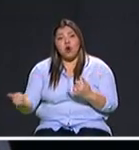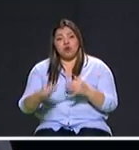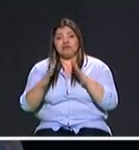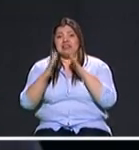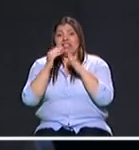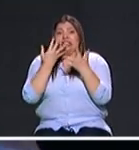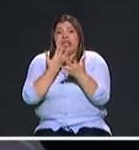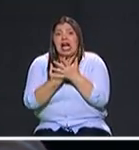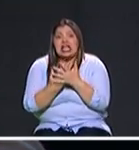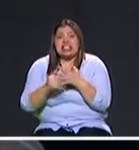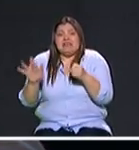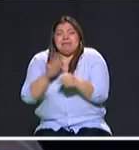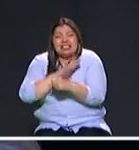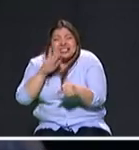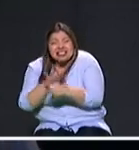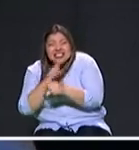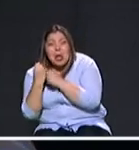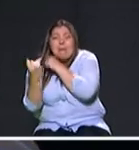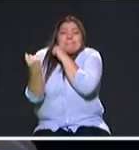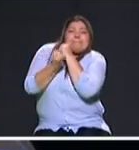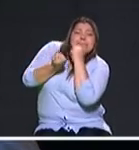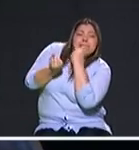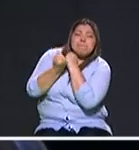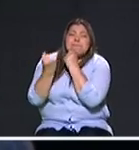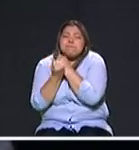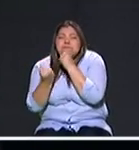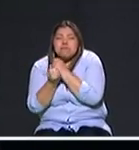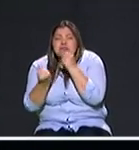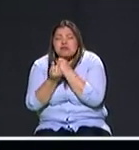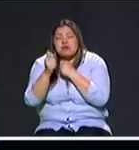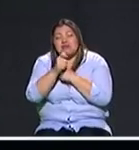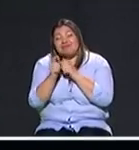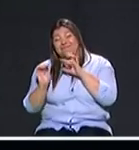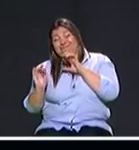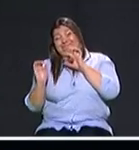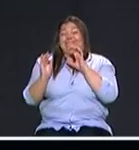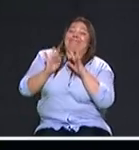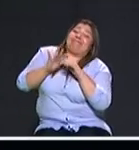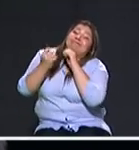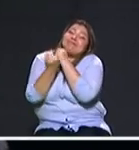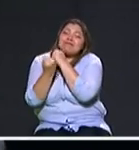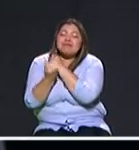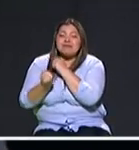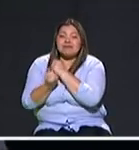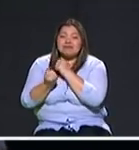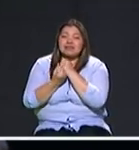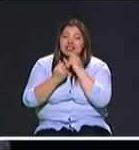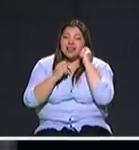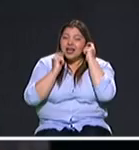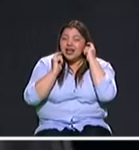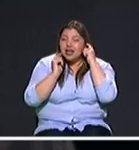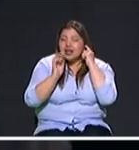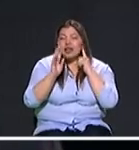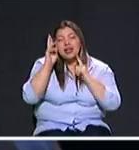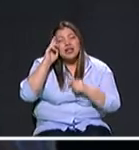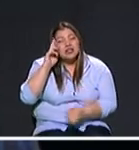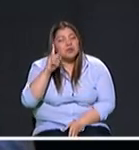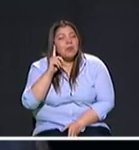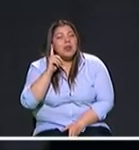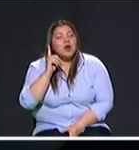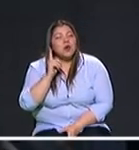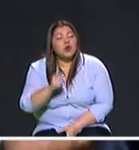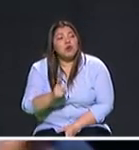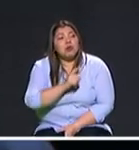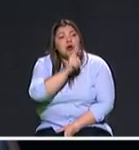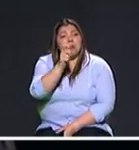están completamente congestionadas no caben allí pero es por varias razones porque hemos enfocado el esfuerzo de la fuerza pública en atender delitos